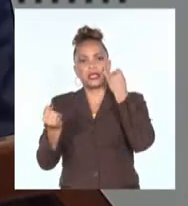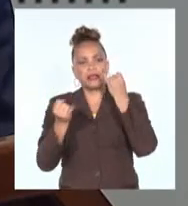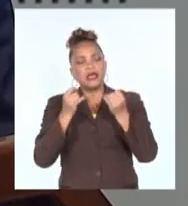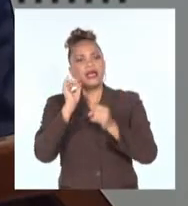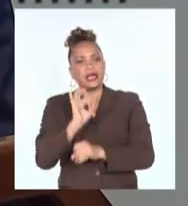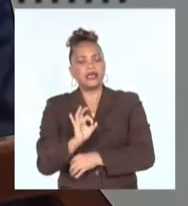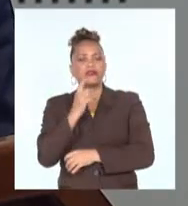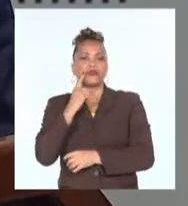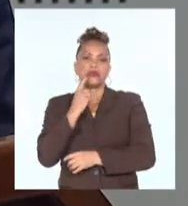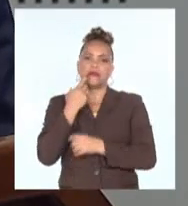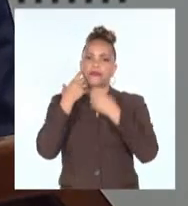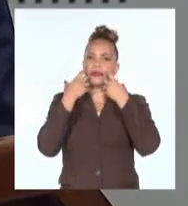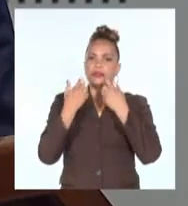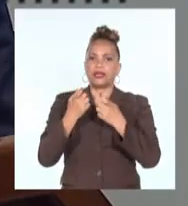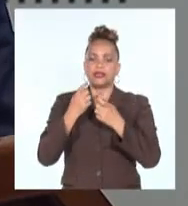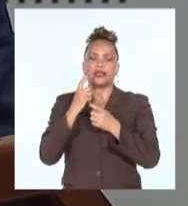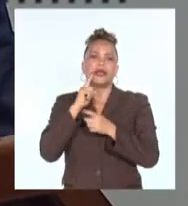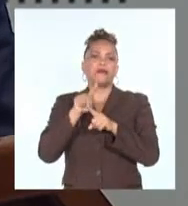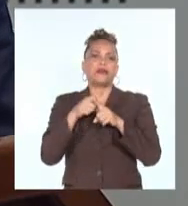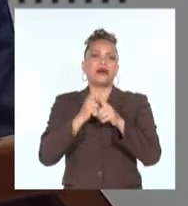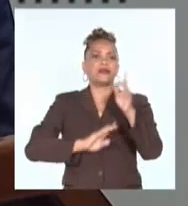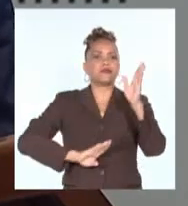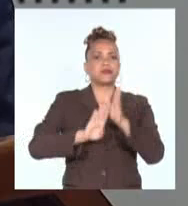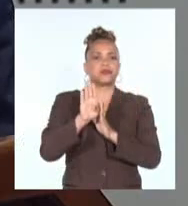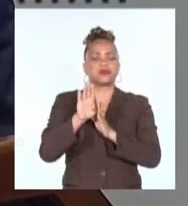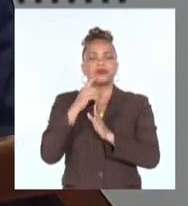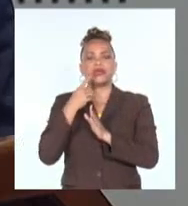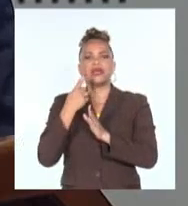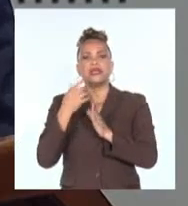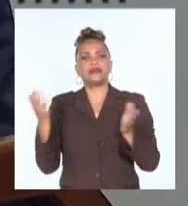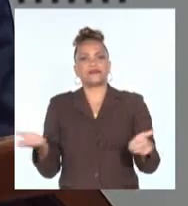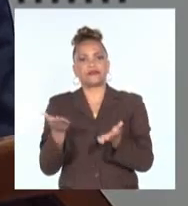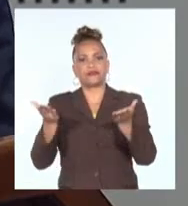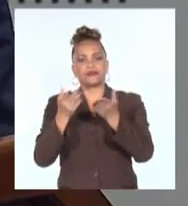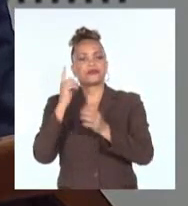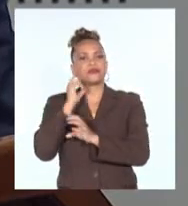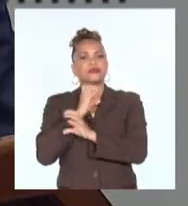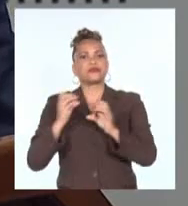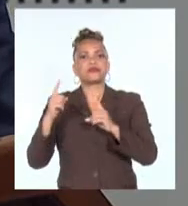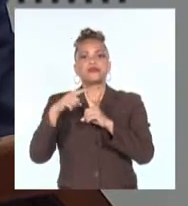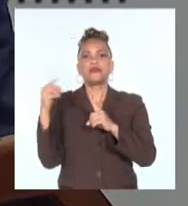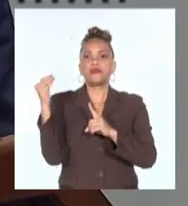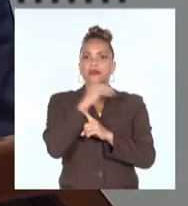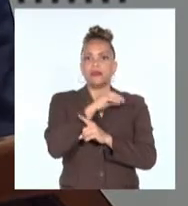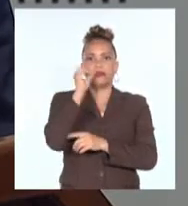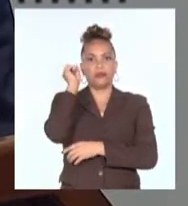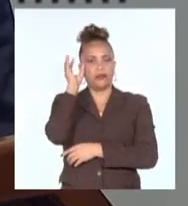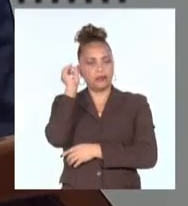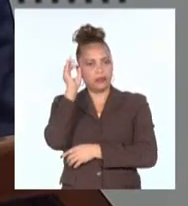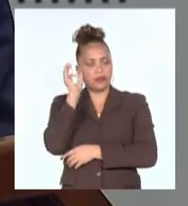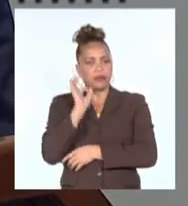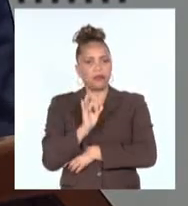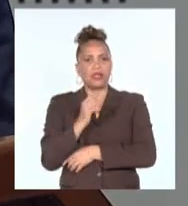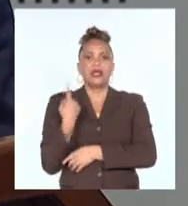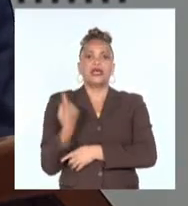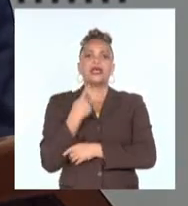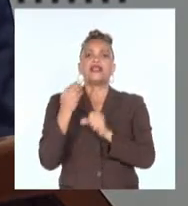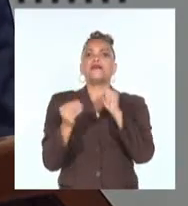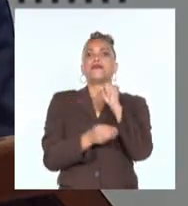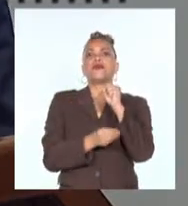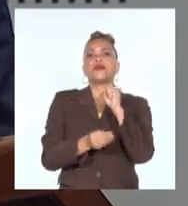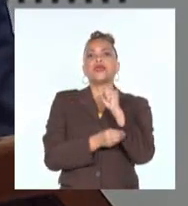la clave para superar los desafíos del desarrollo, y la ciencia, la tecnología y la innovación tienen el poder